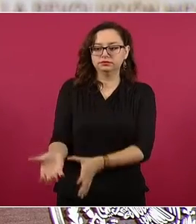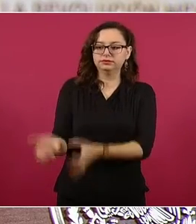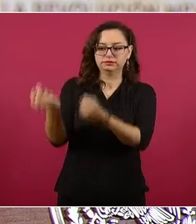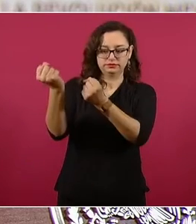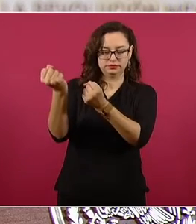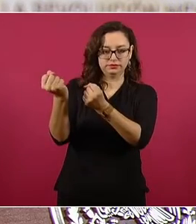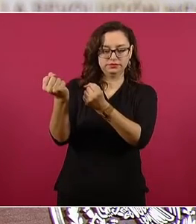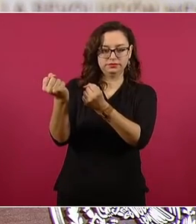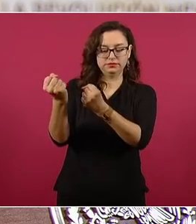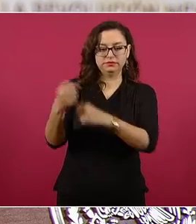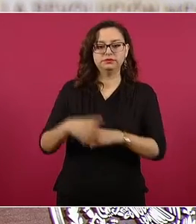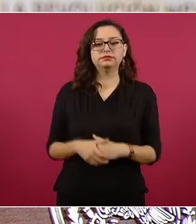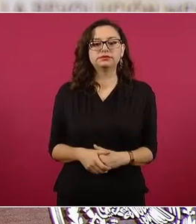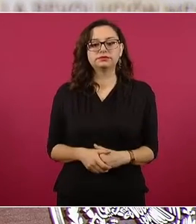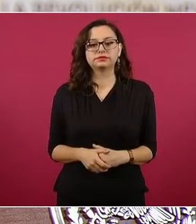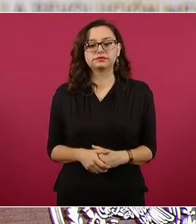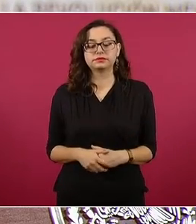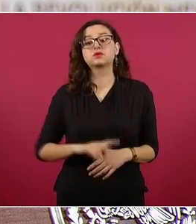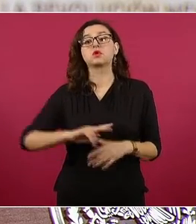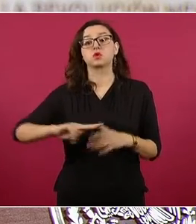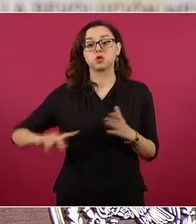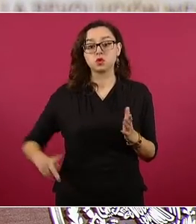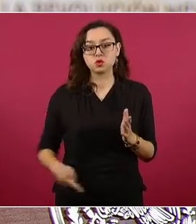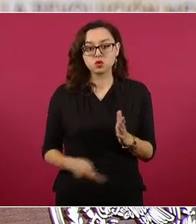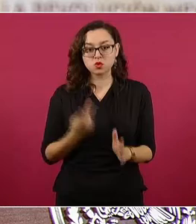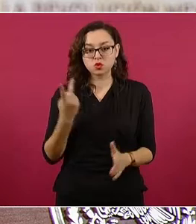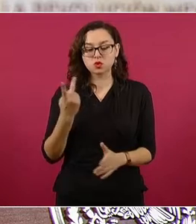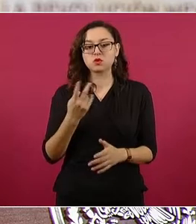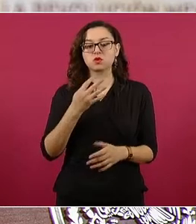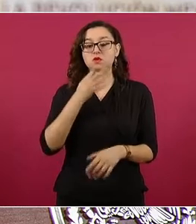mandarles de nuevo nuestra